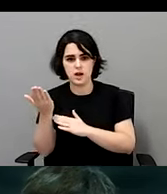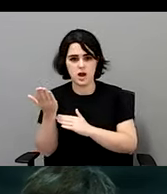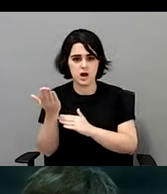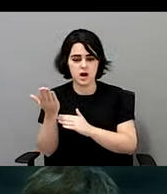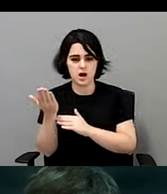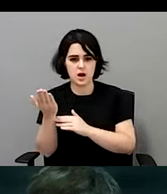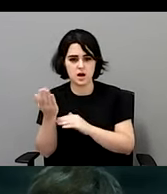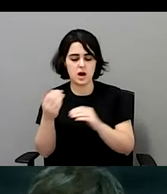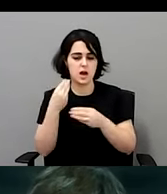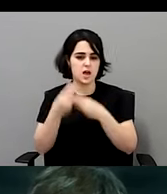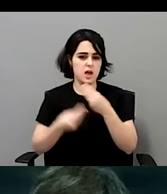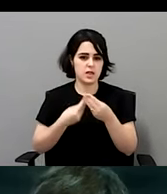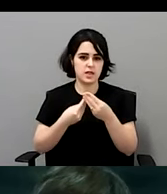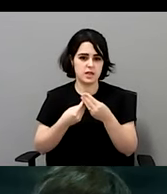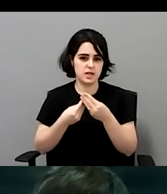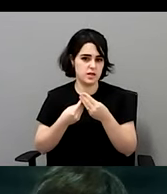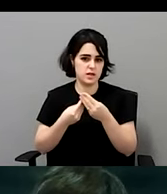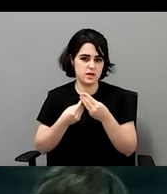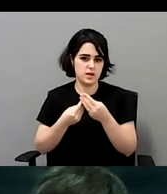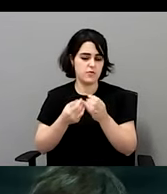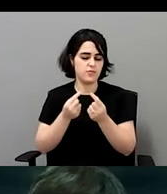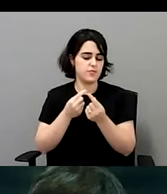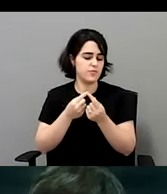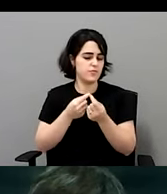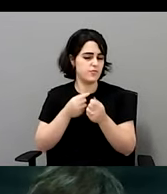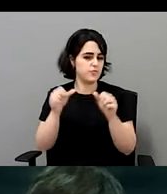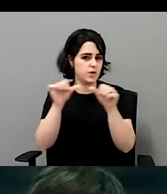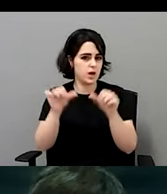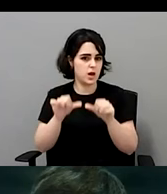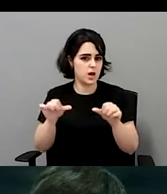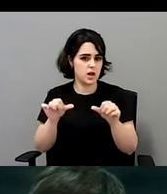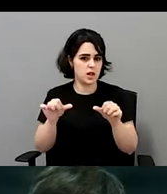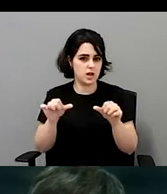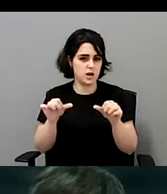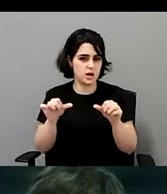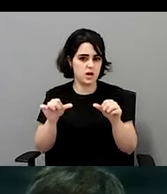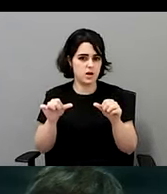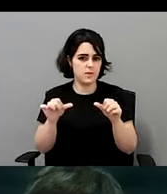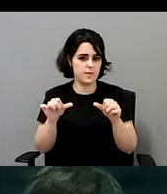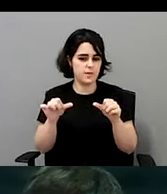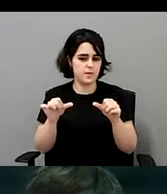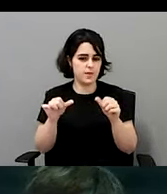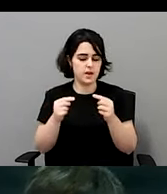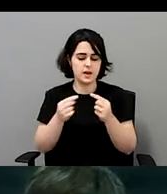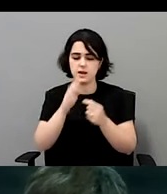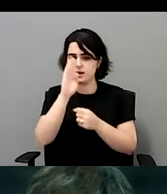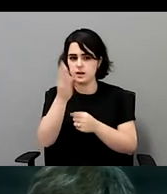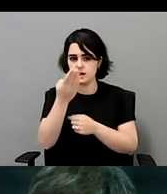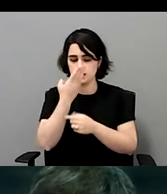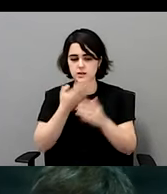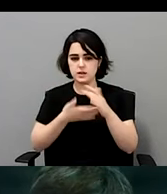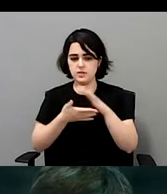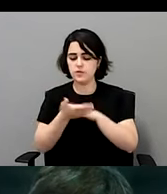de la modalidad indirecta. Por supuesto, yo me negué basándome en la